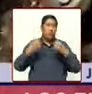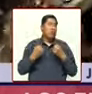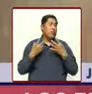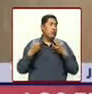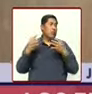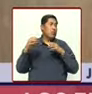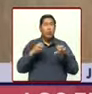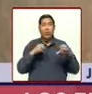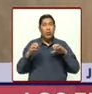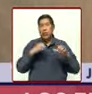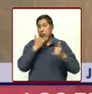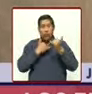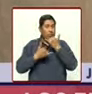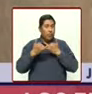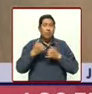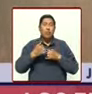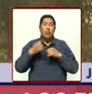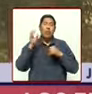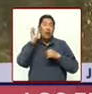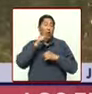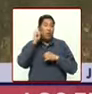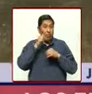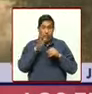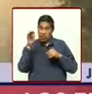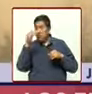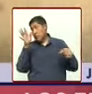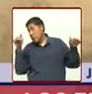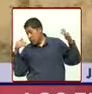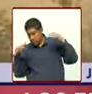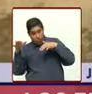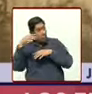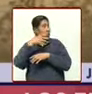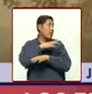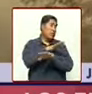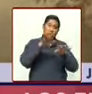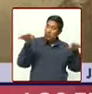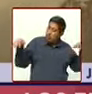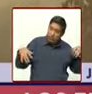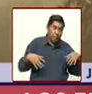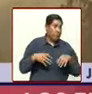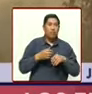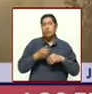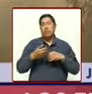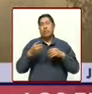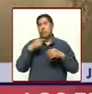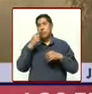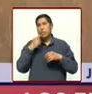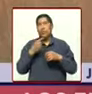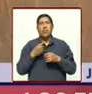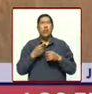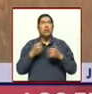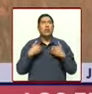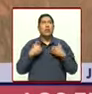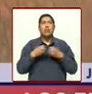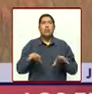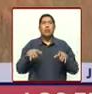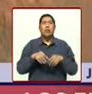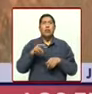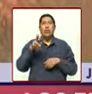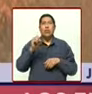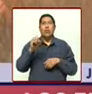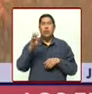intensa humareda que se tiene, pues las abejas se van a orientar y ese es el motivo por el que se estima que se llega a tener una pérdida